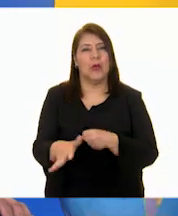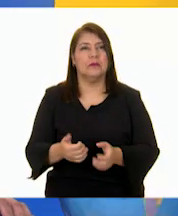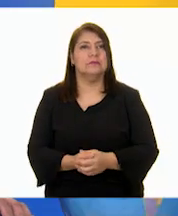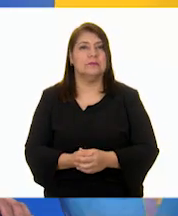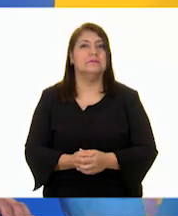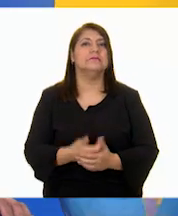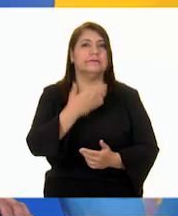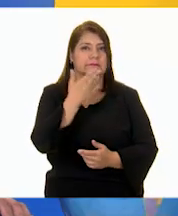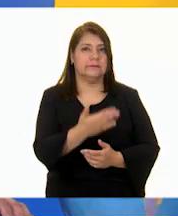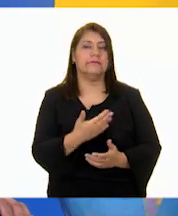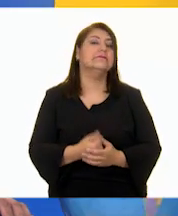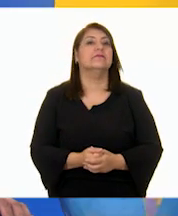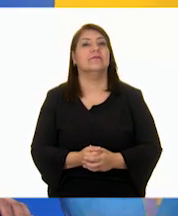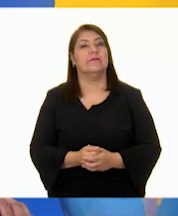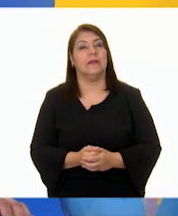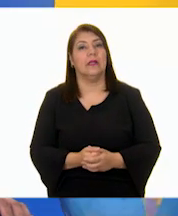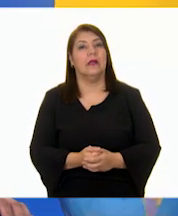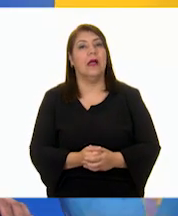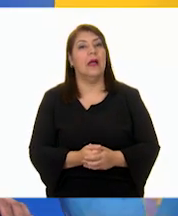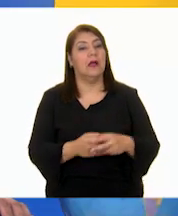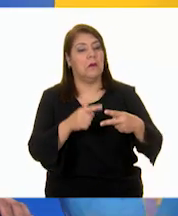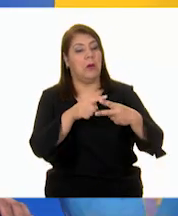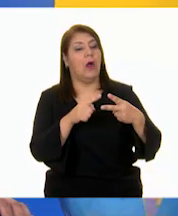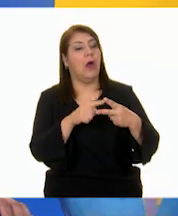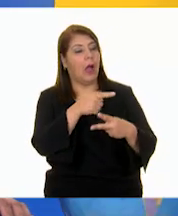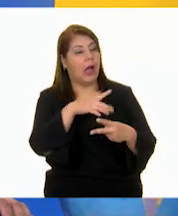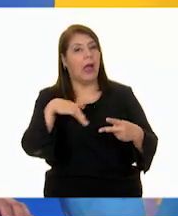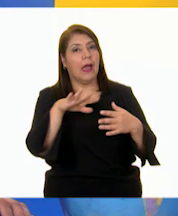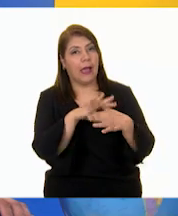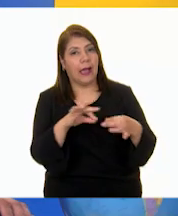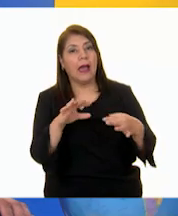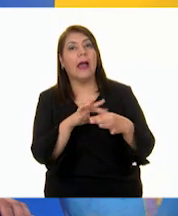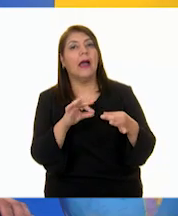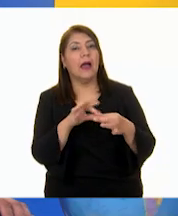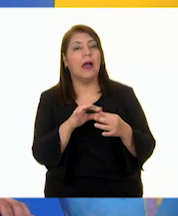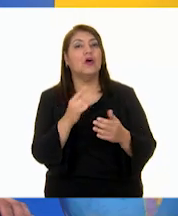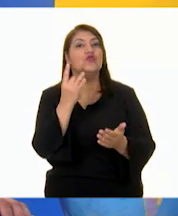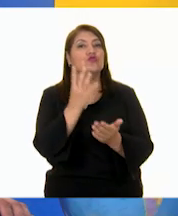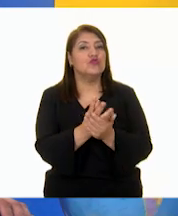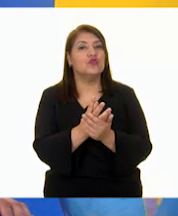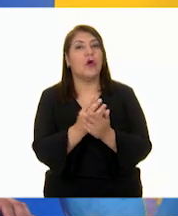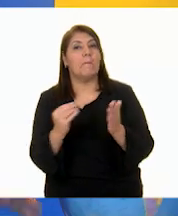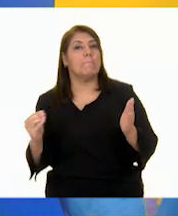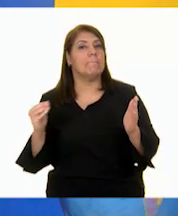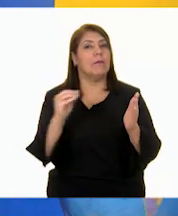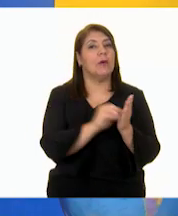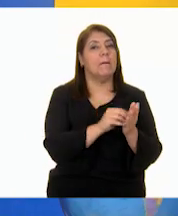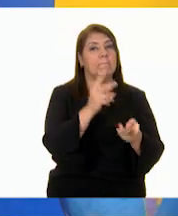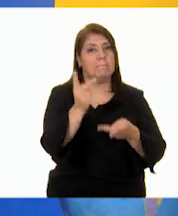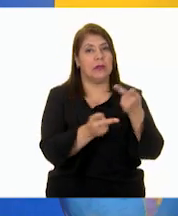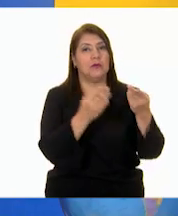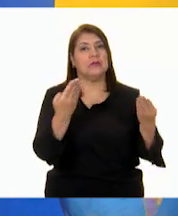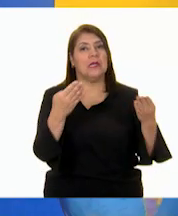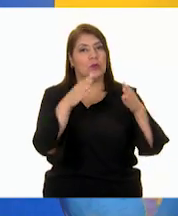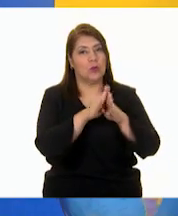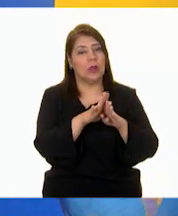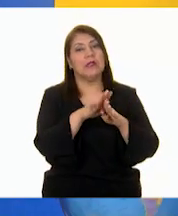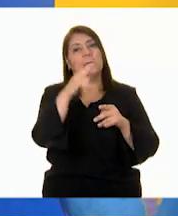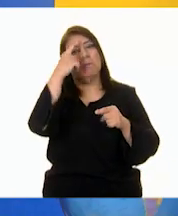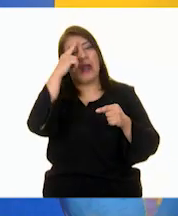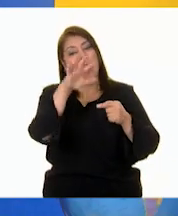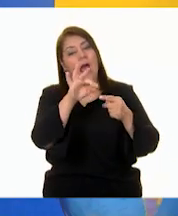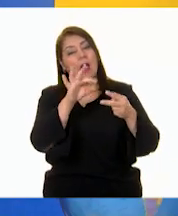Muy bien. Son consistentes con lo que explicaron al inicio sobre solo incluir preguntas cerradas, de opción múltiple en este